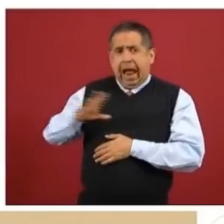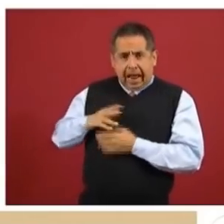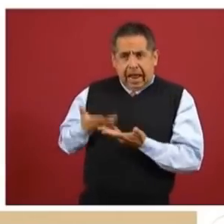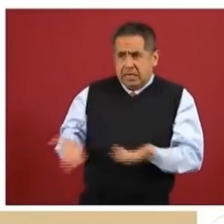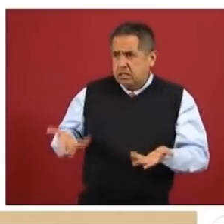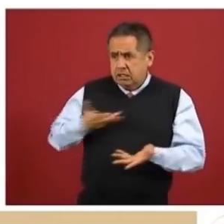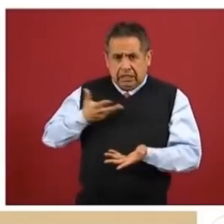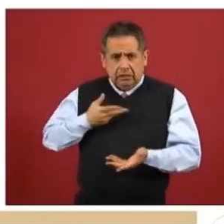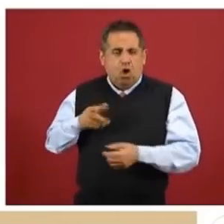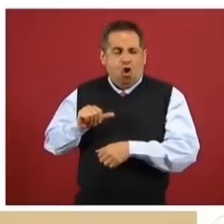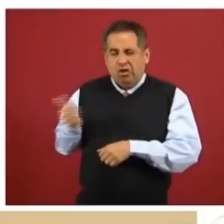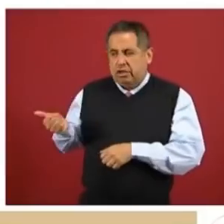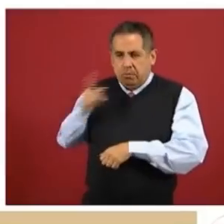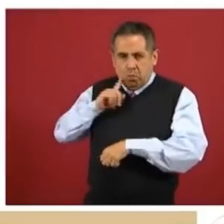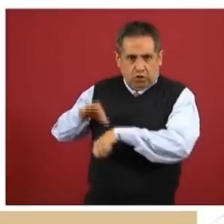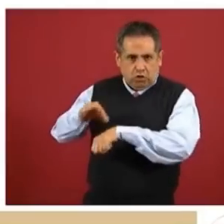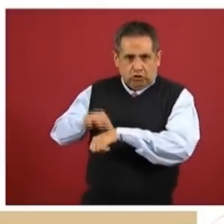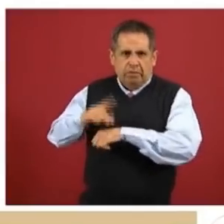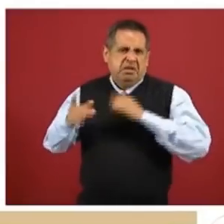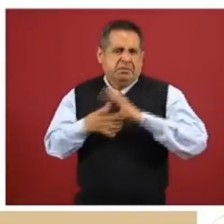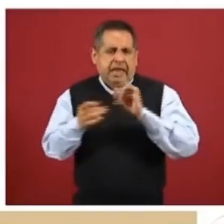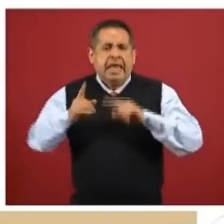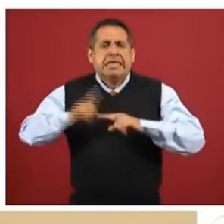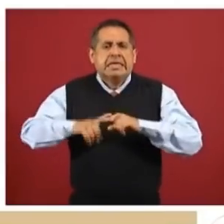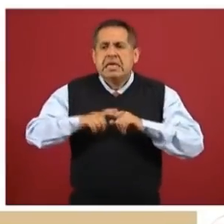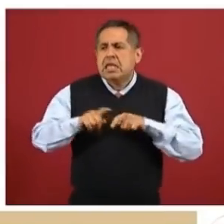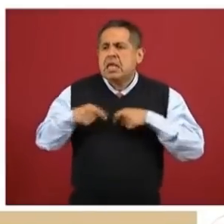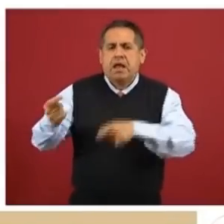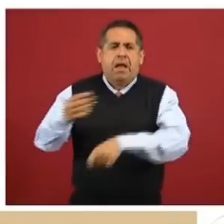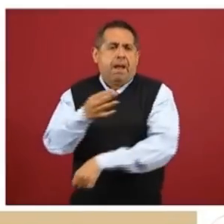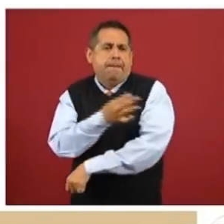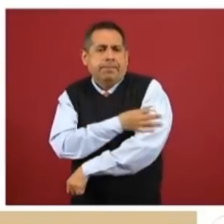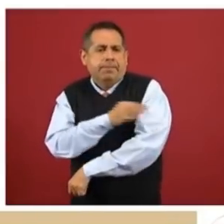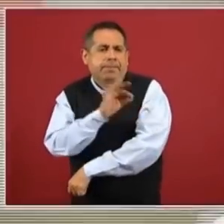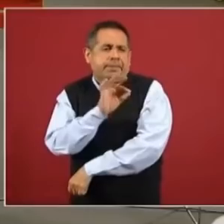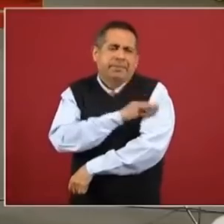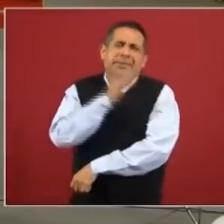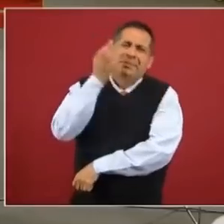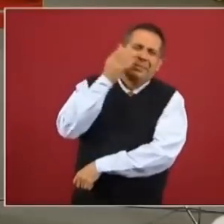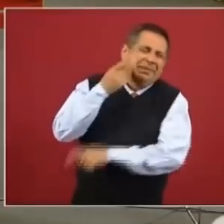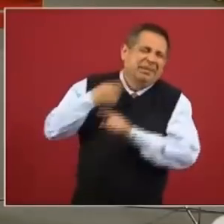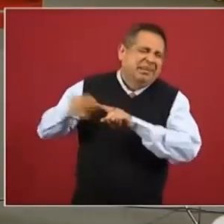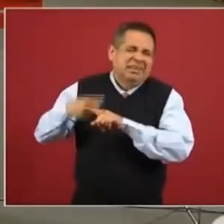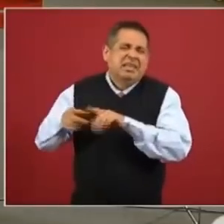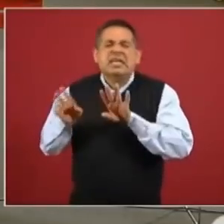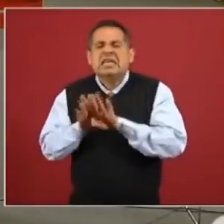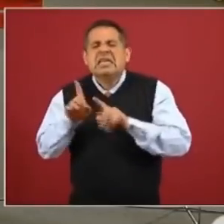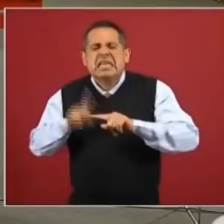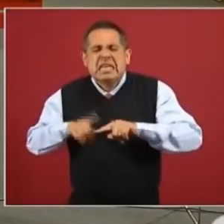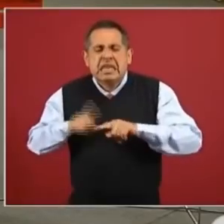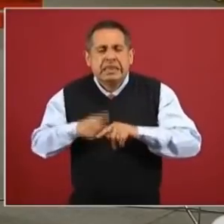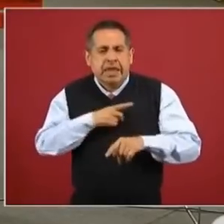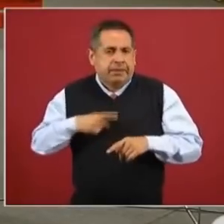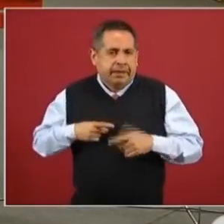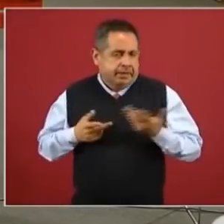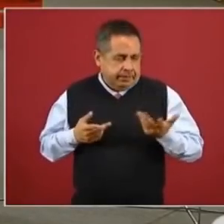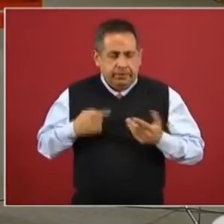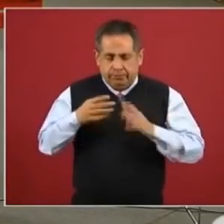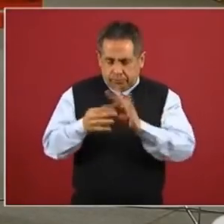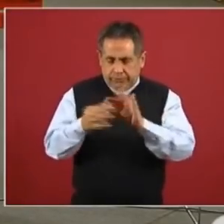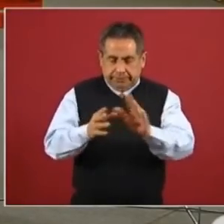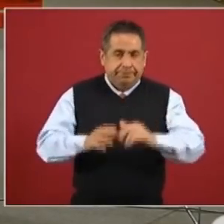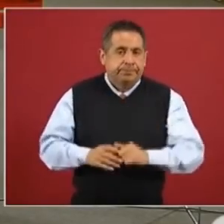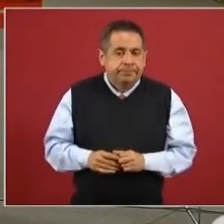nos explicará más adelante quiénes son los grupos que se deben de vacunar y todo lo que es en torno a la vacunación. Pero específicamente